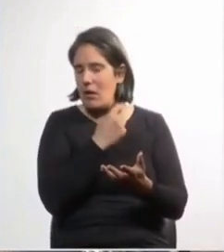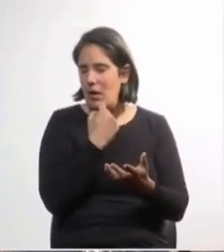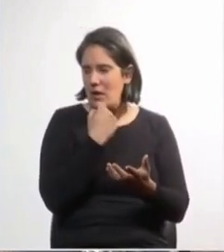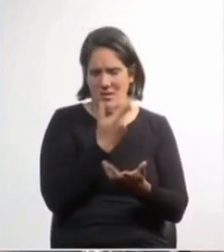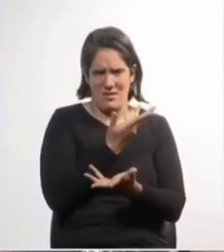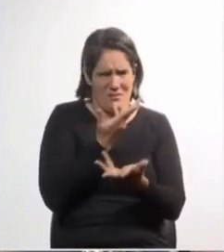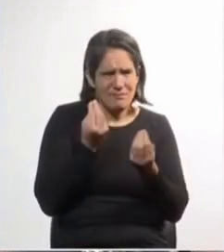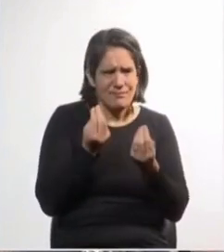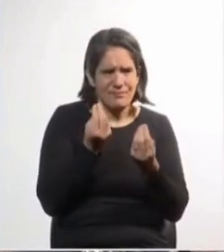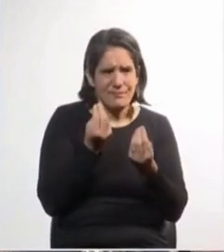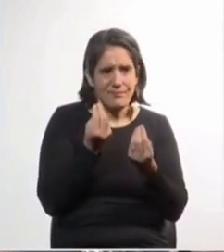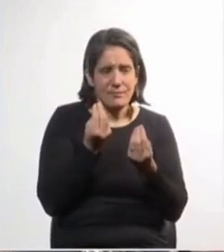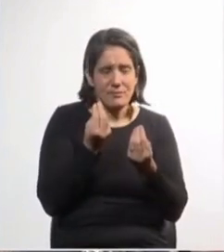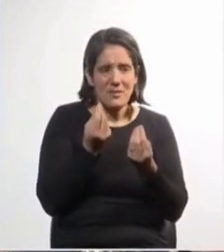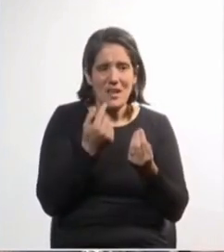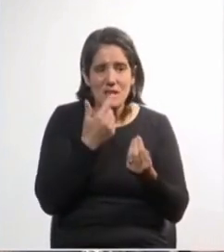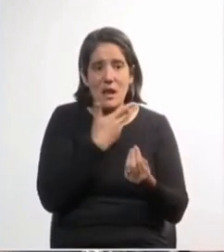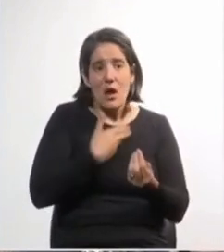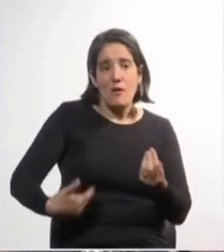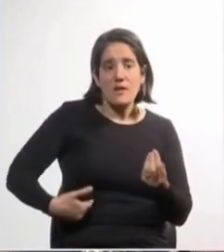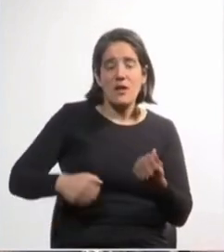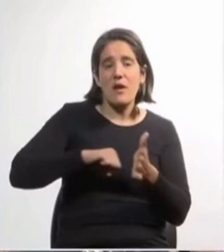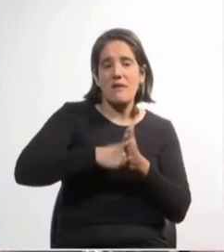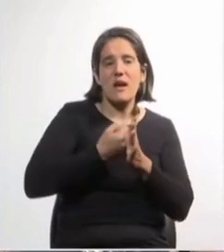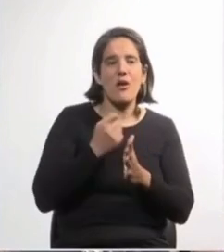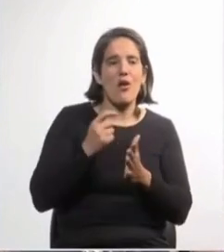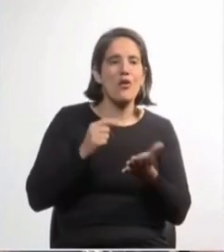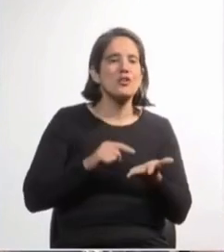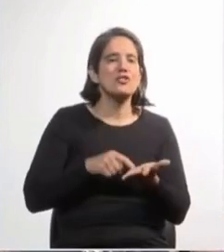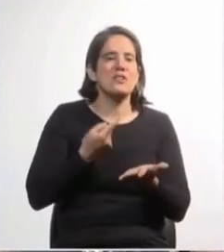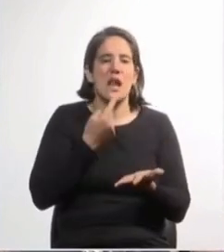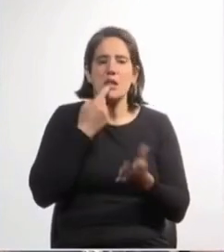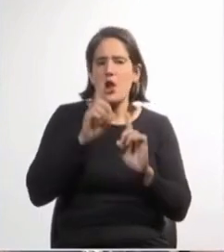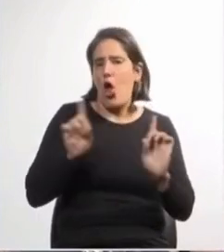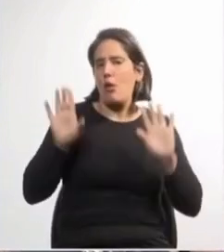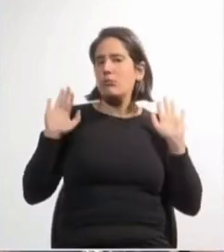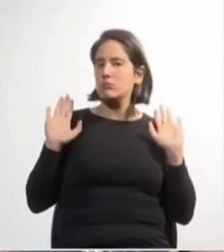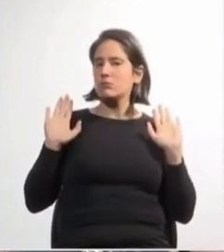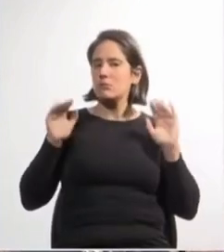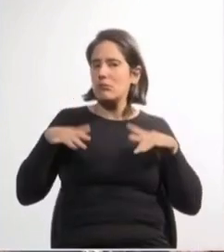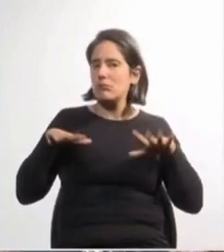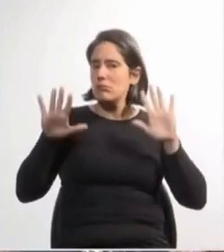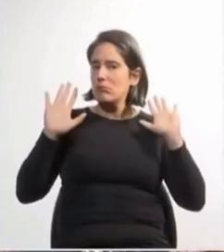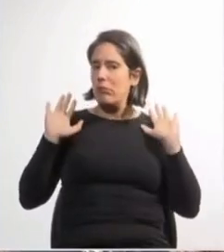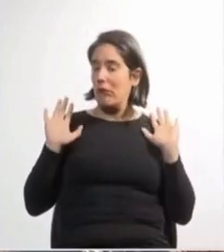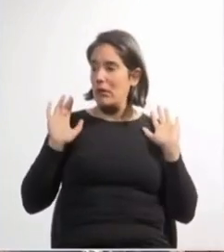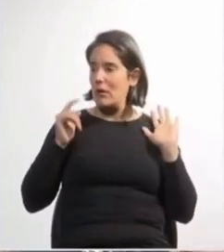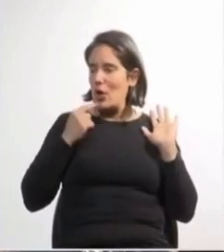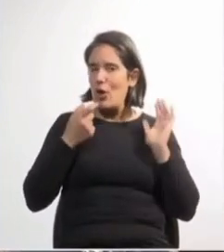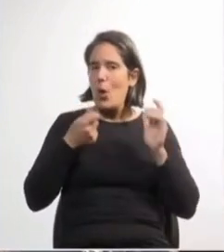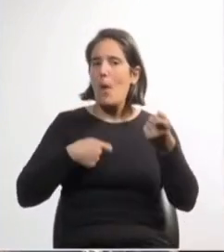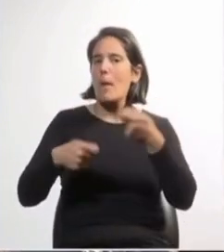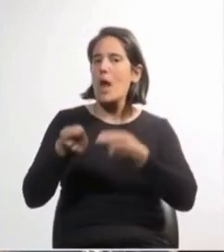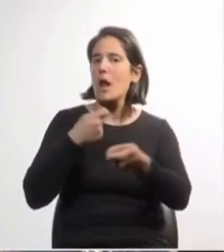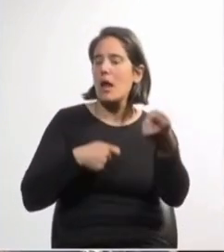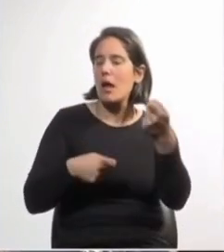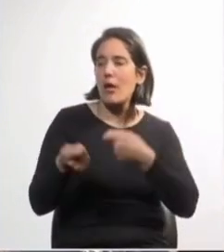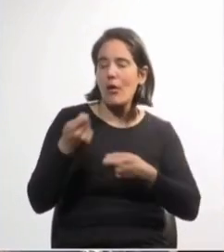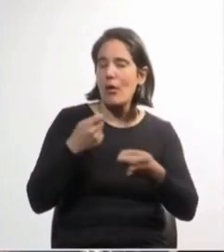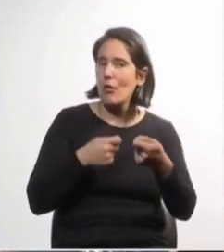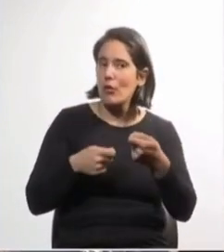incluso que el gobierno, el Banco Central, no debe intervenir en un mercado que sabemos que es